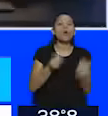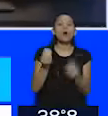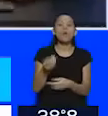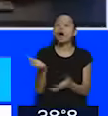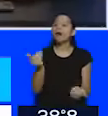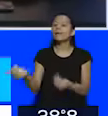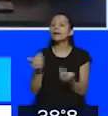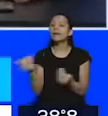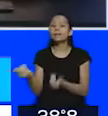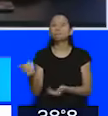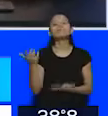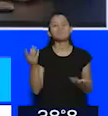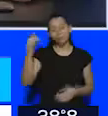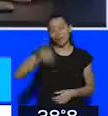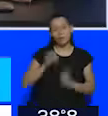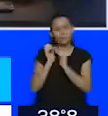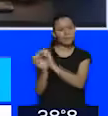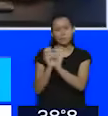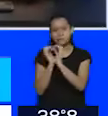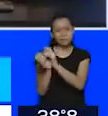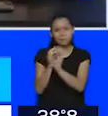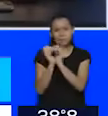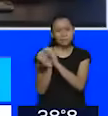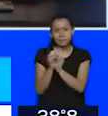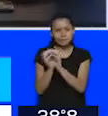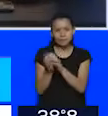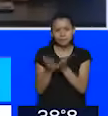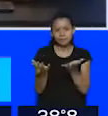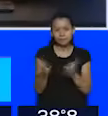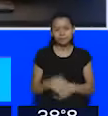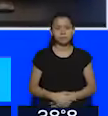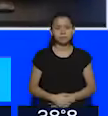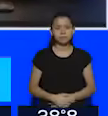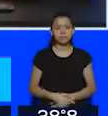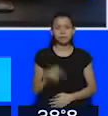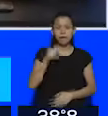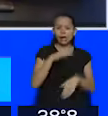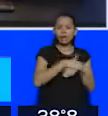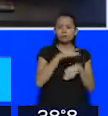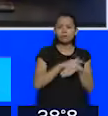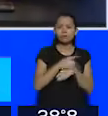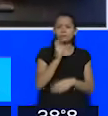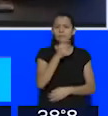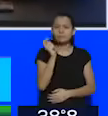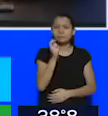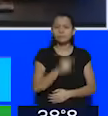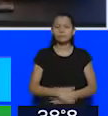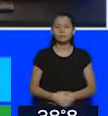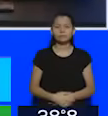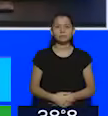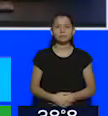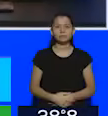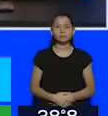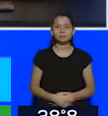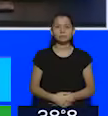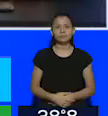intensas las negociaciones quién está a cargo de eso bueno El Ejecutivo mandó a su primera línea de batalla Quiénes son bueno